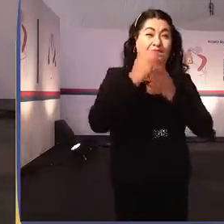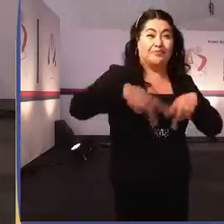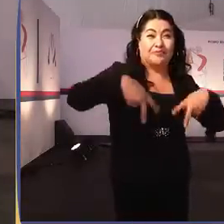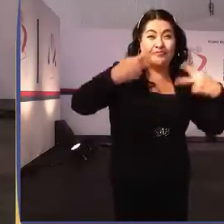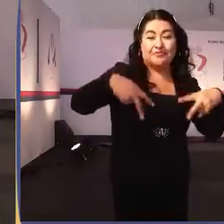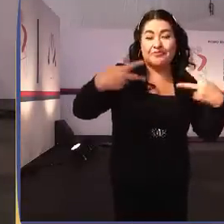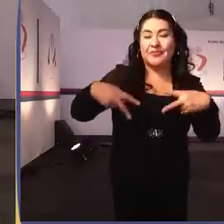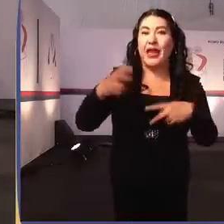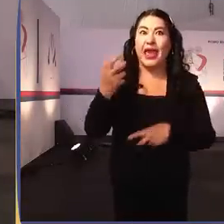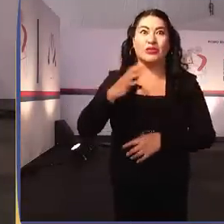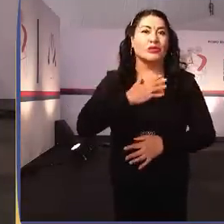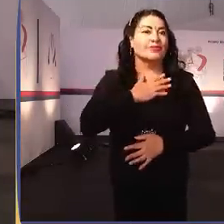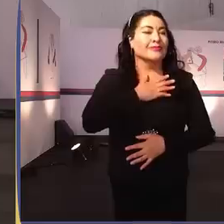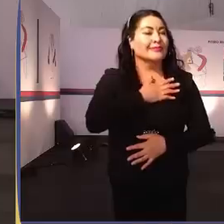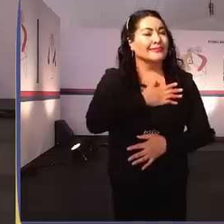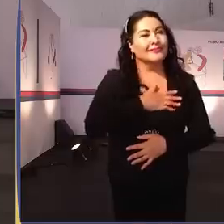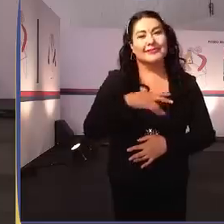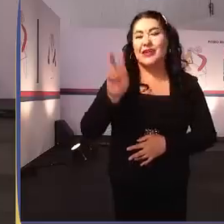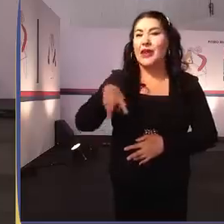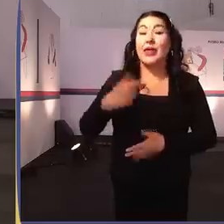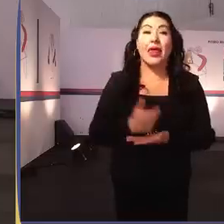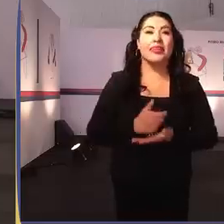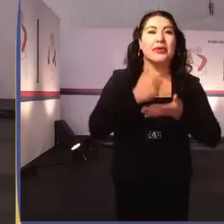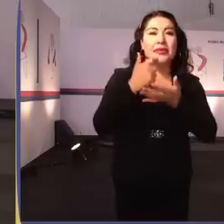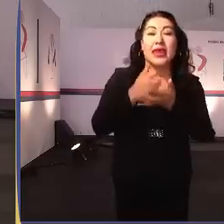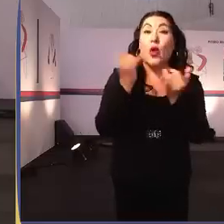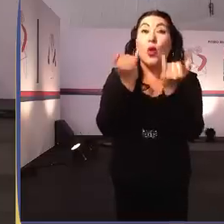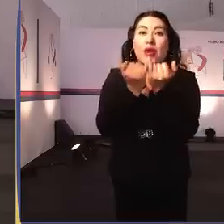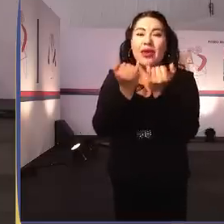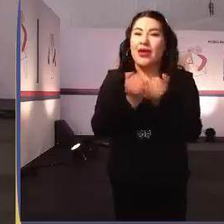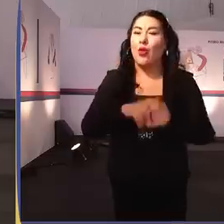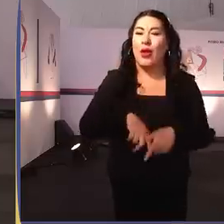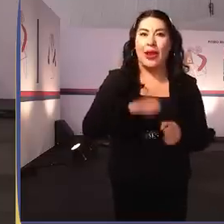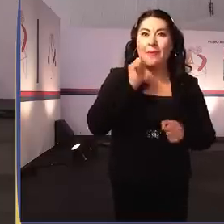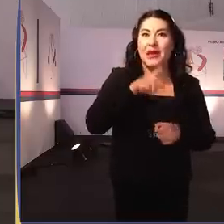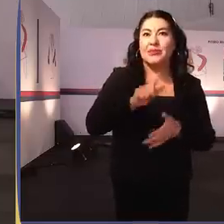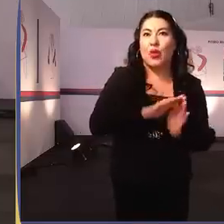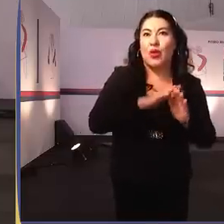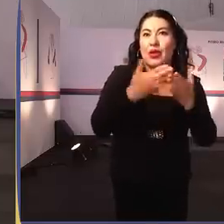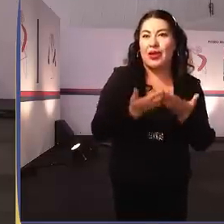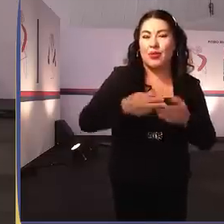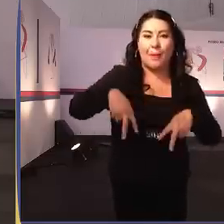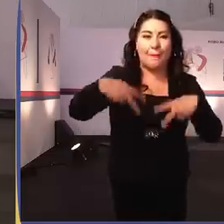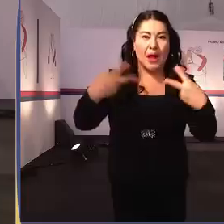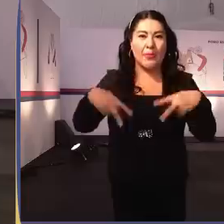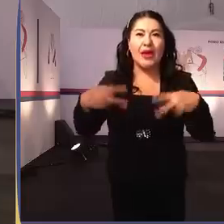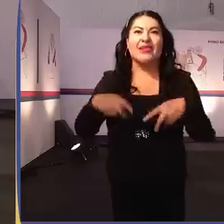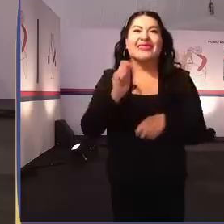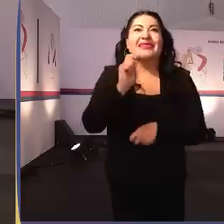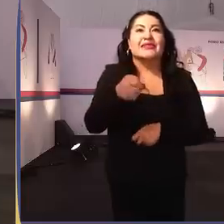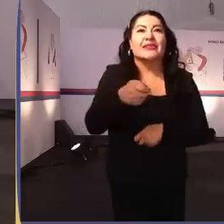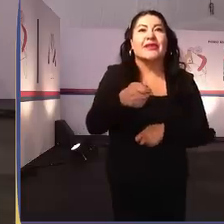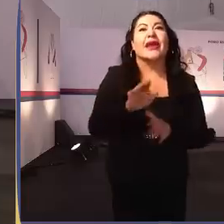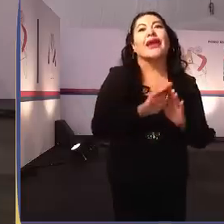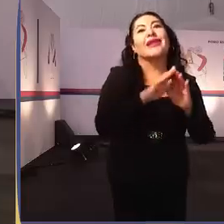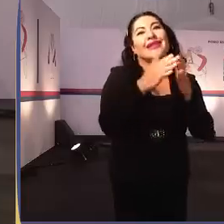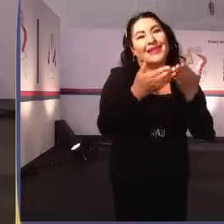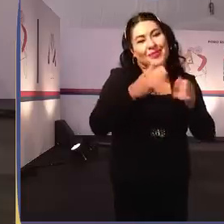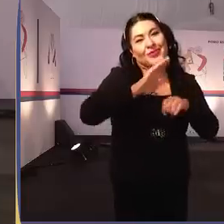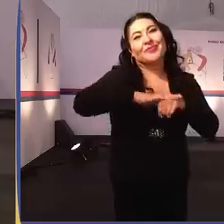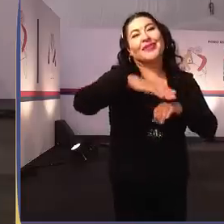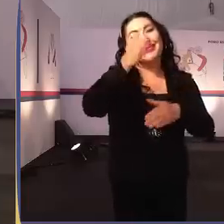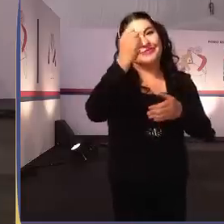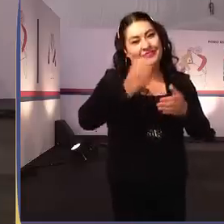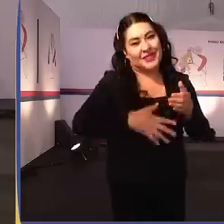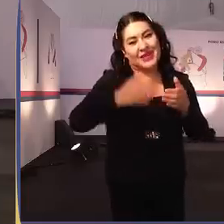es mismo dinero, pero más libros vendidos, con lo cual quiere decir que logramos que bajaran los precios de los libros y que